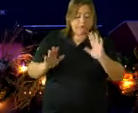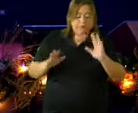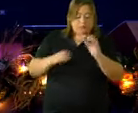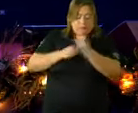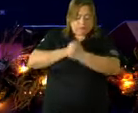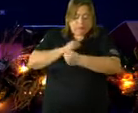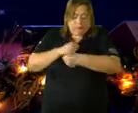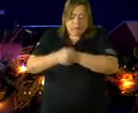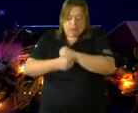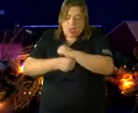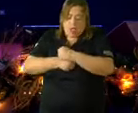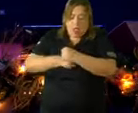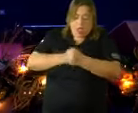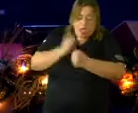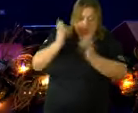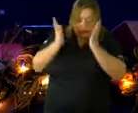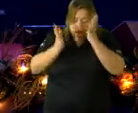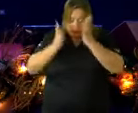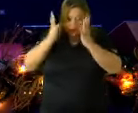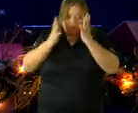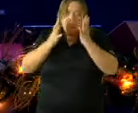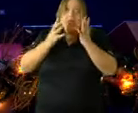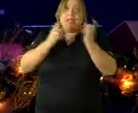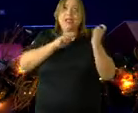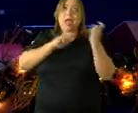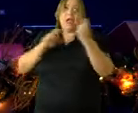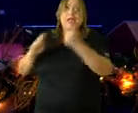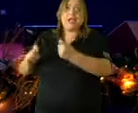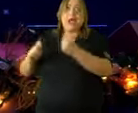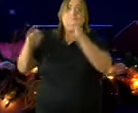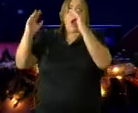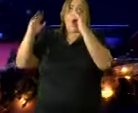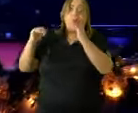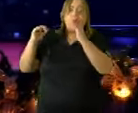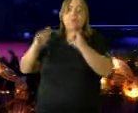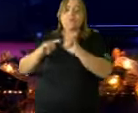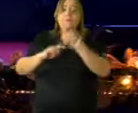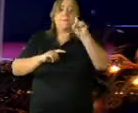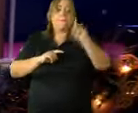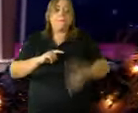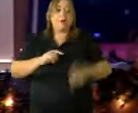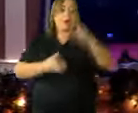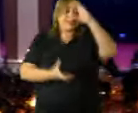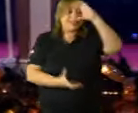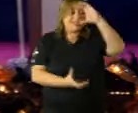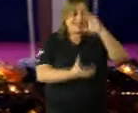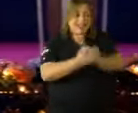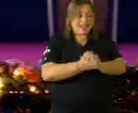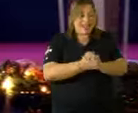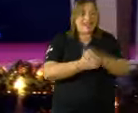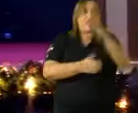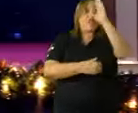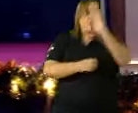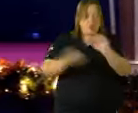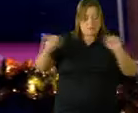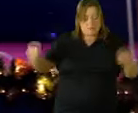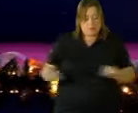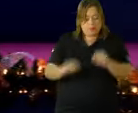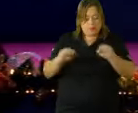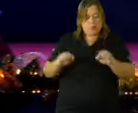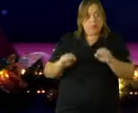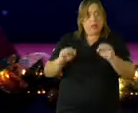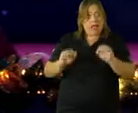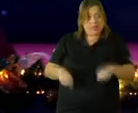la desesperanza, pero no creen que Dios pueda hacerlo para él. Se la leen para otro y ellos siguen el pozo,